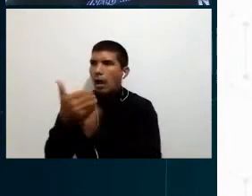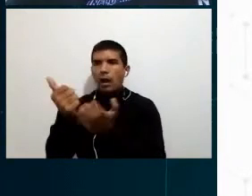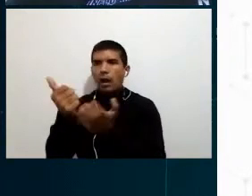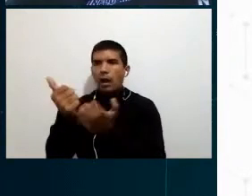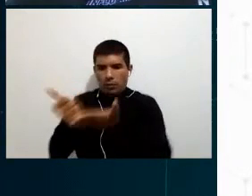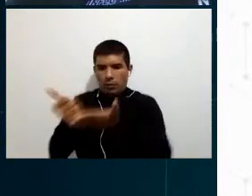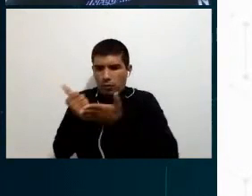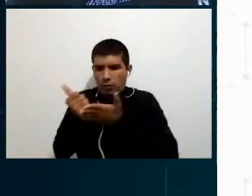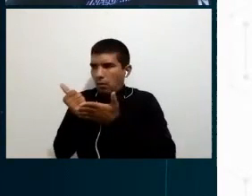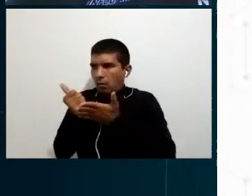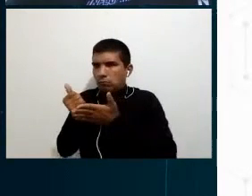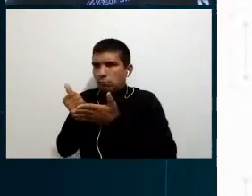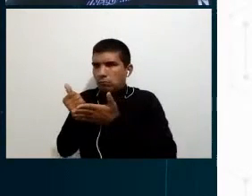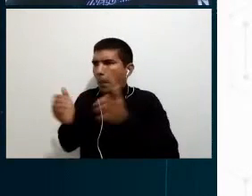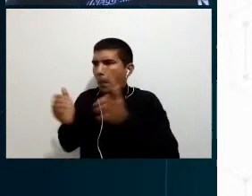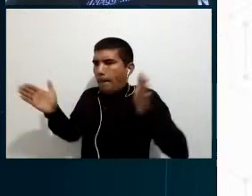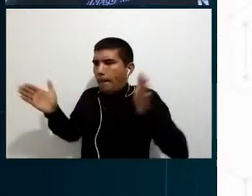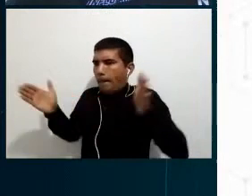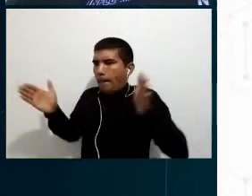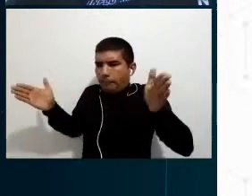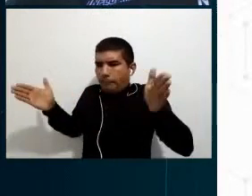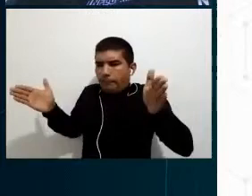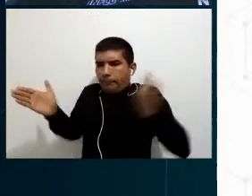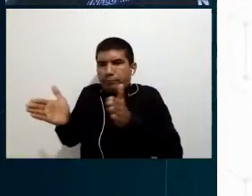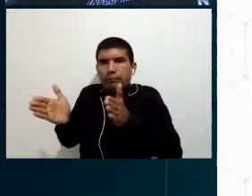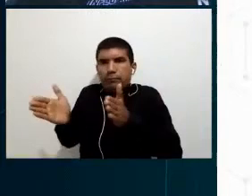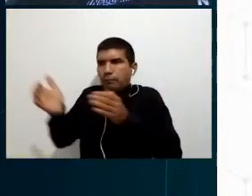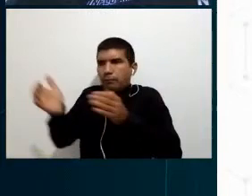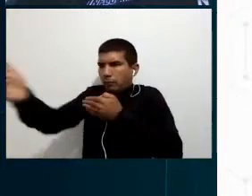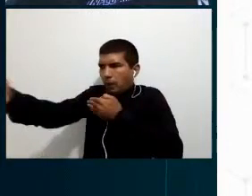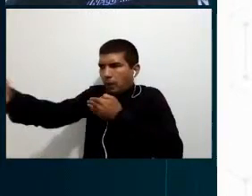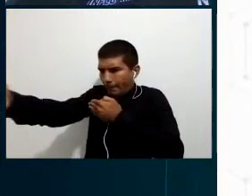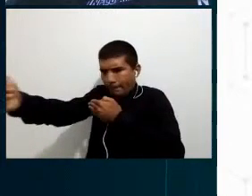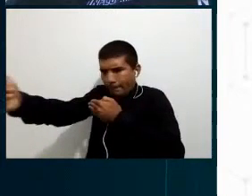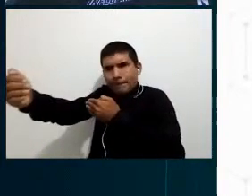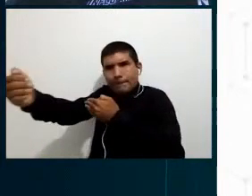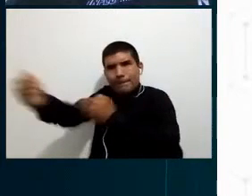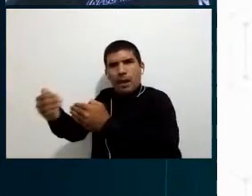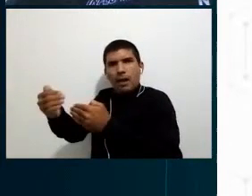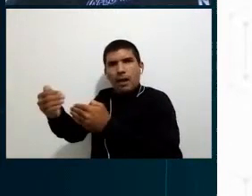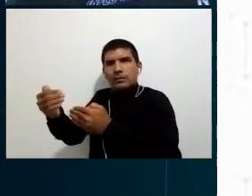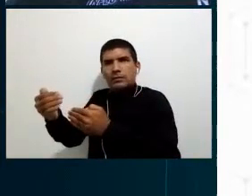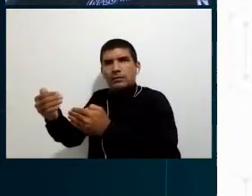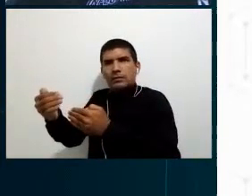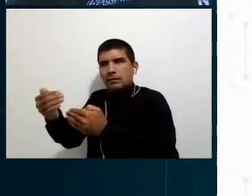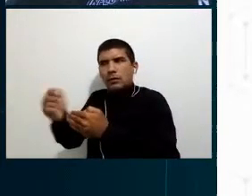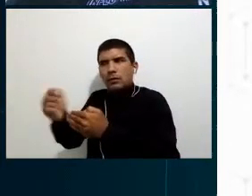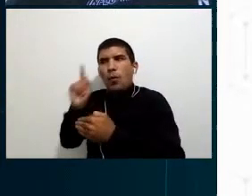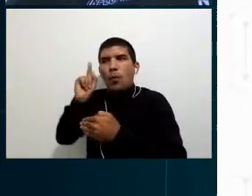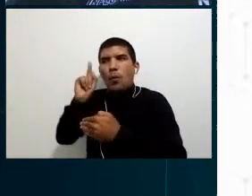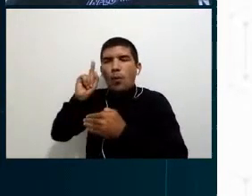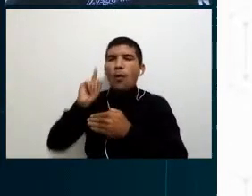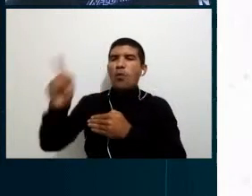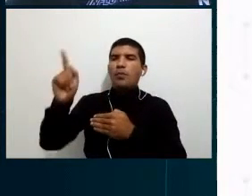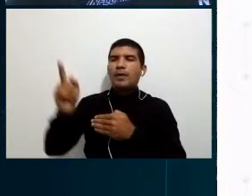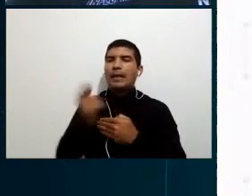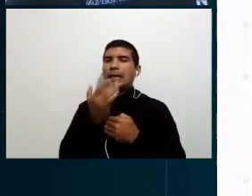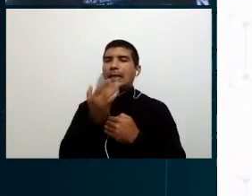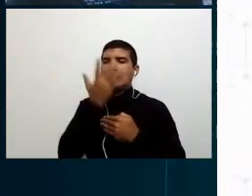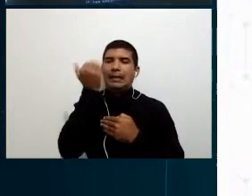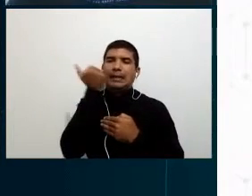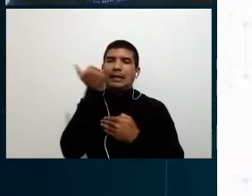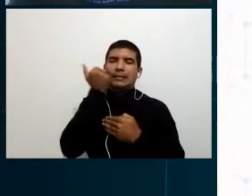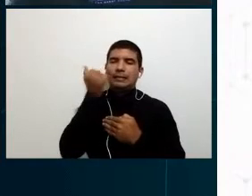ciudad con predios, con la ocupación de predios para las subestaciones eléctricas, ni podemos afectar